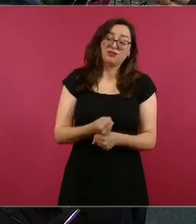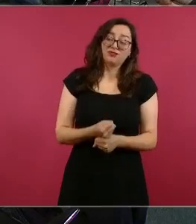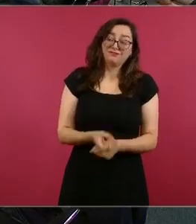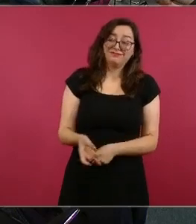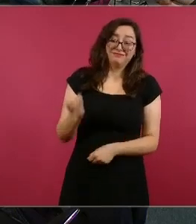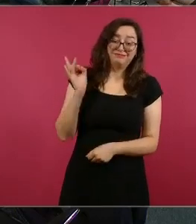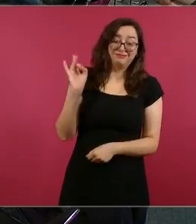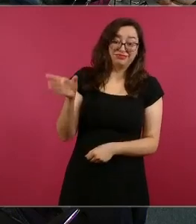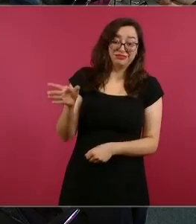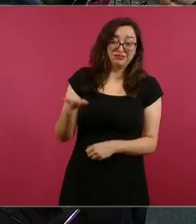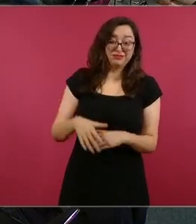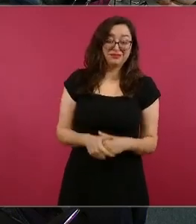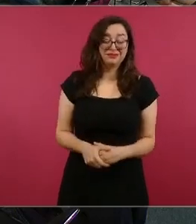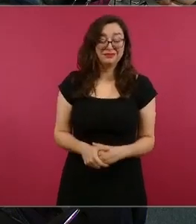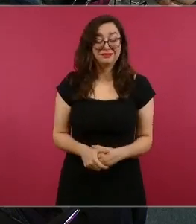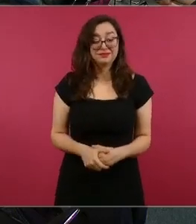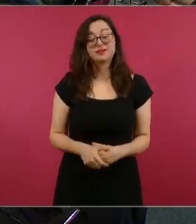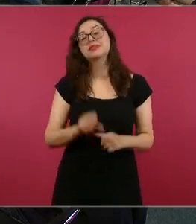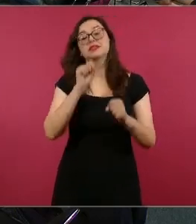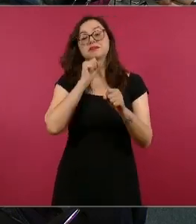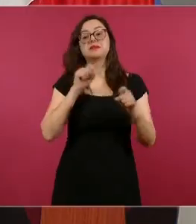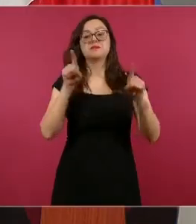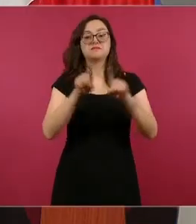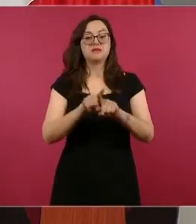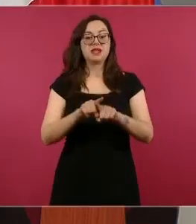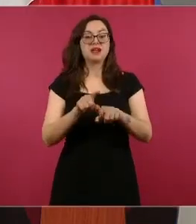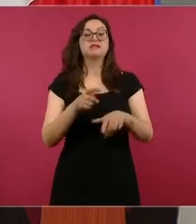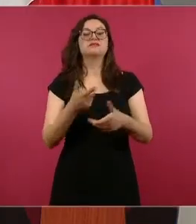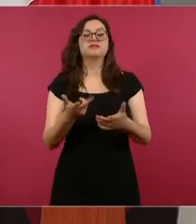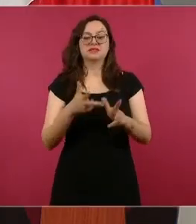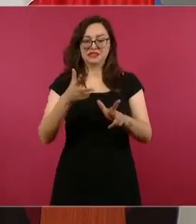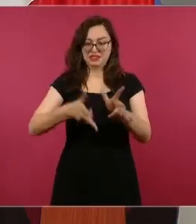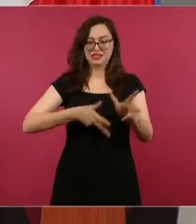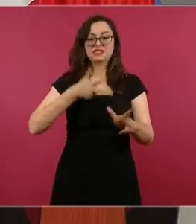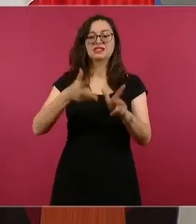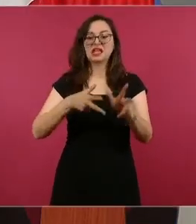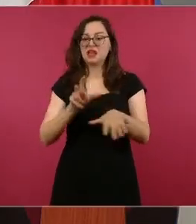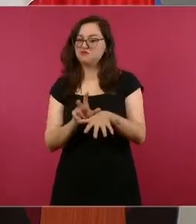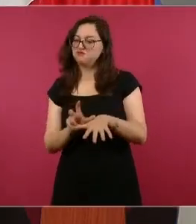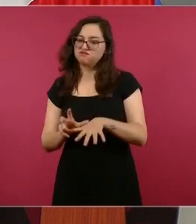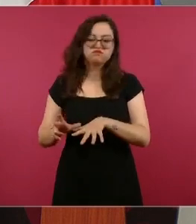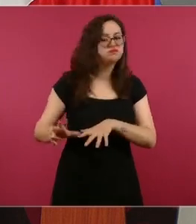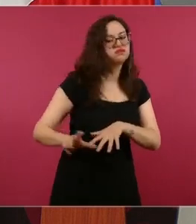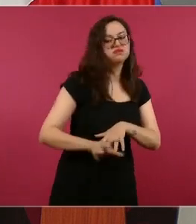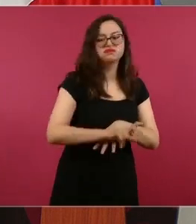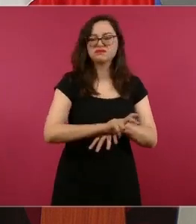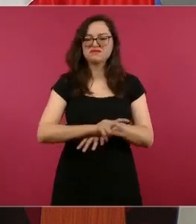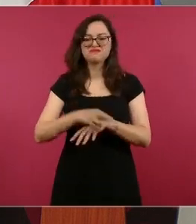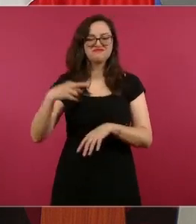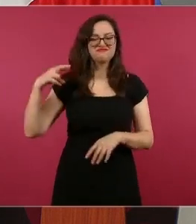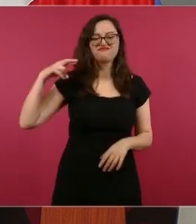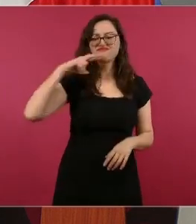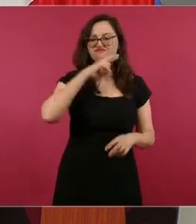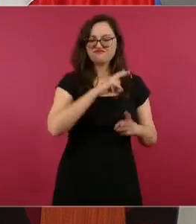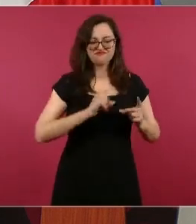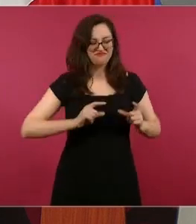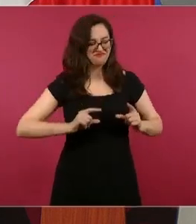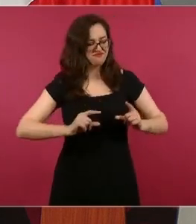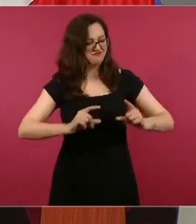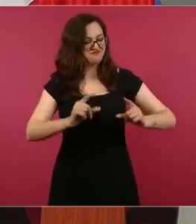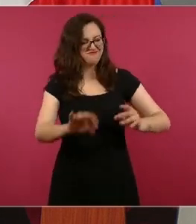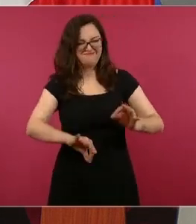como les ganamos en la construcción del Tren Maya, a todos. No hay una obra en el